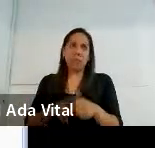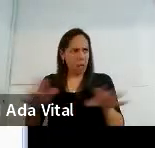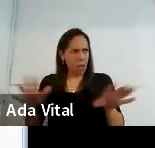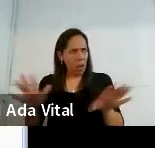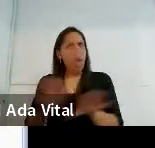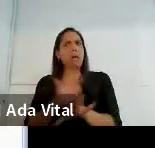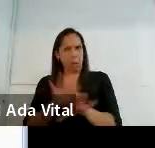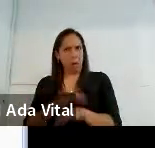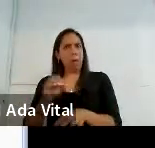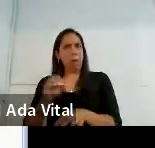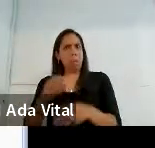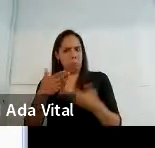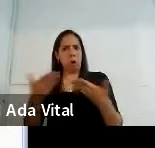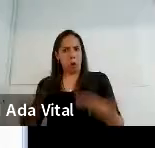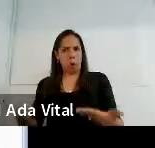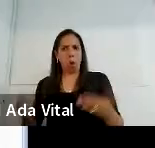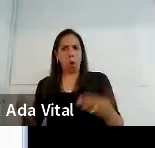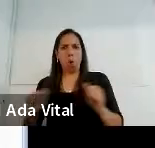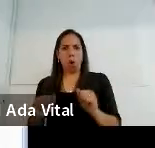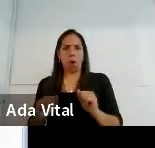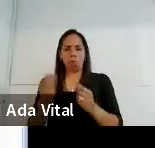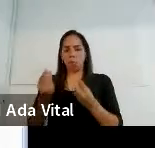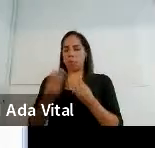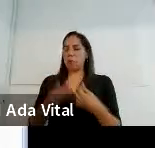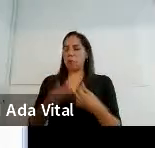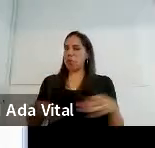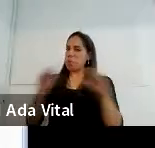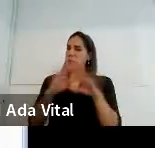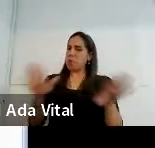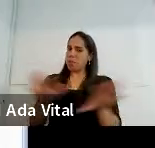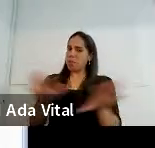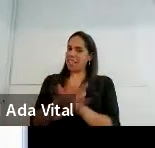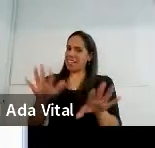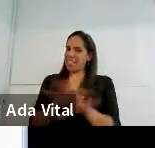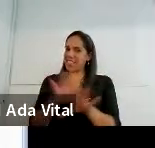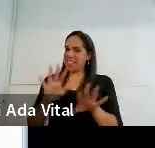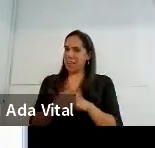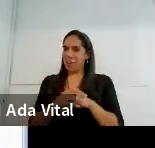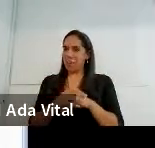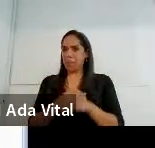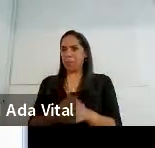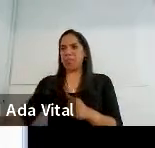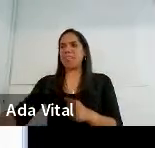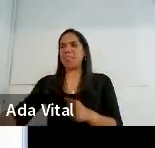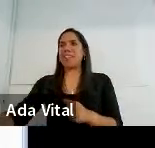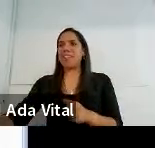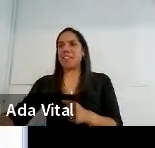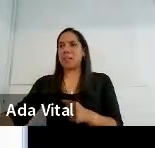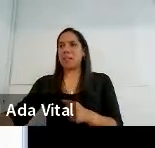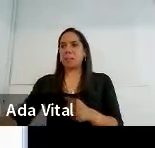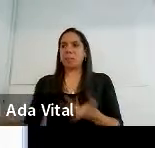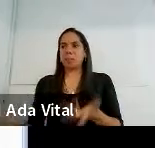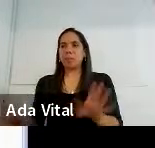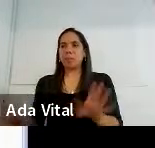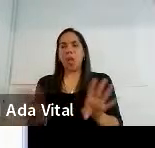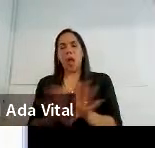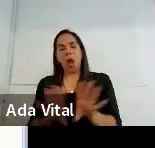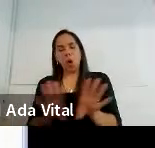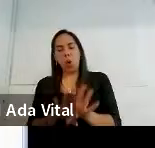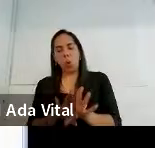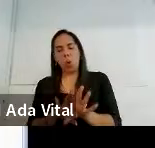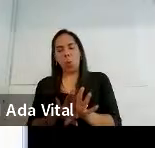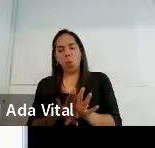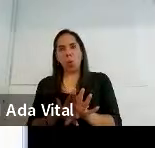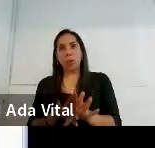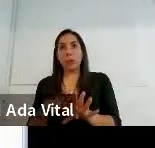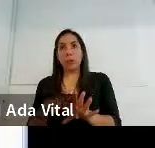súper importante y bueno, pues sin más decir, ¿no? Que la, la, la